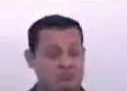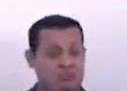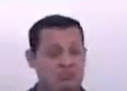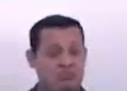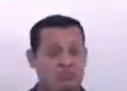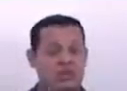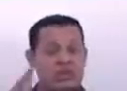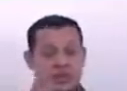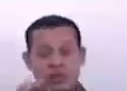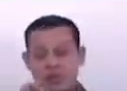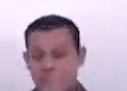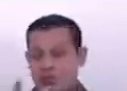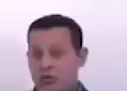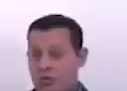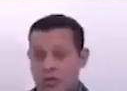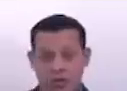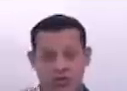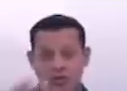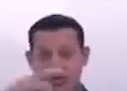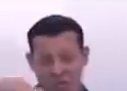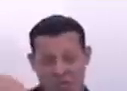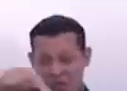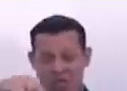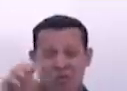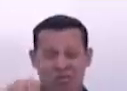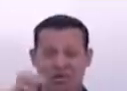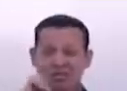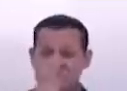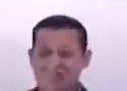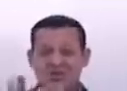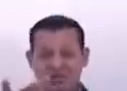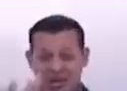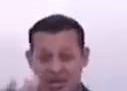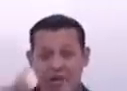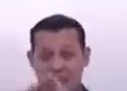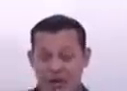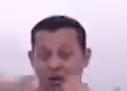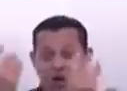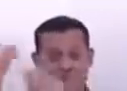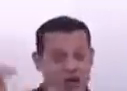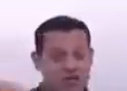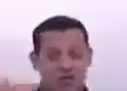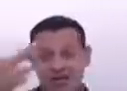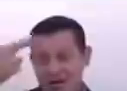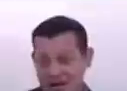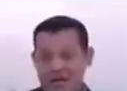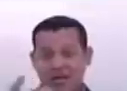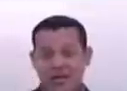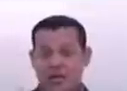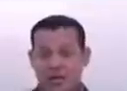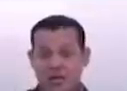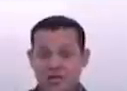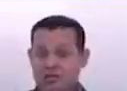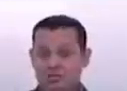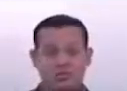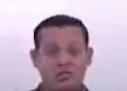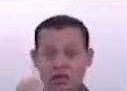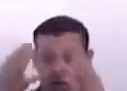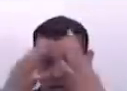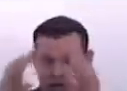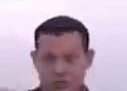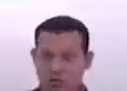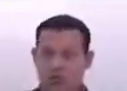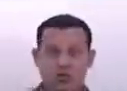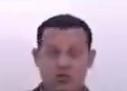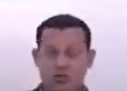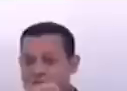Y como ya dijeron compañeros, ellos pueden decir lo que quieran, pero las acciones reales que quieren los salvadoreños las estamos decidiendo nosotros